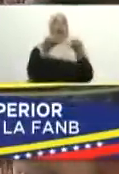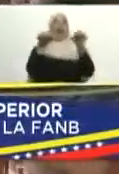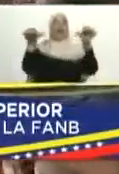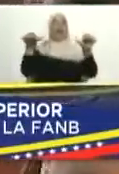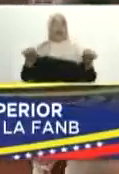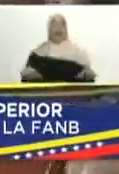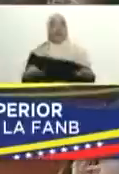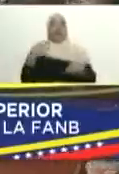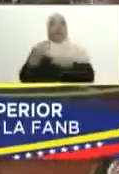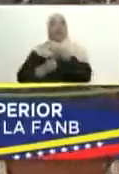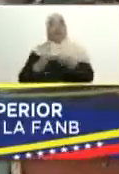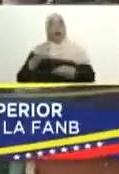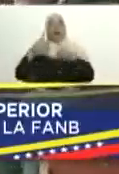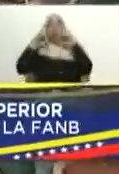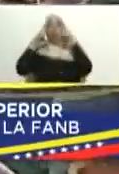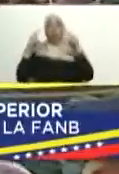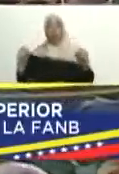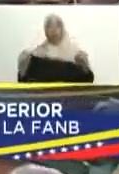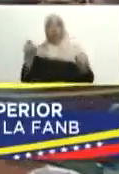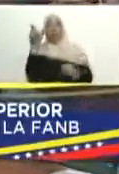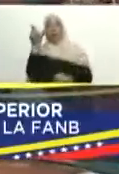de Tibisay Lucena.